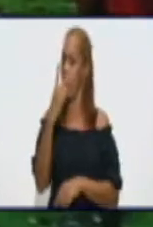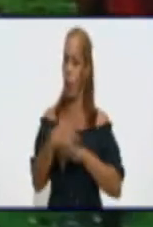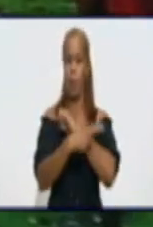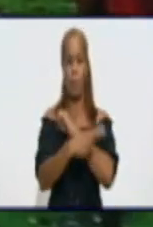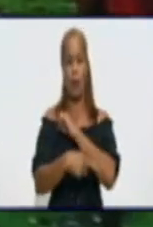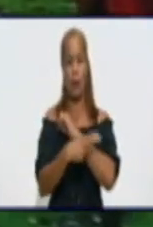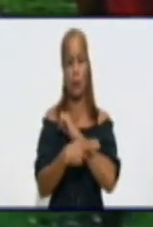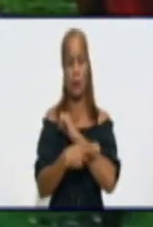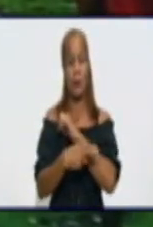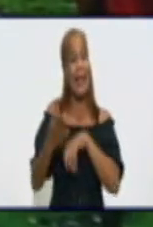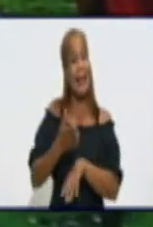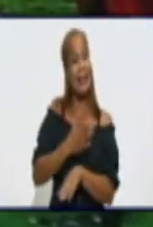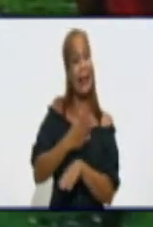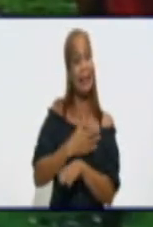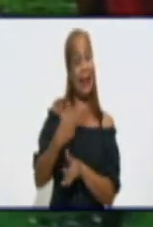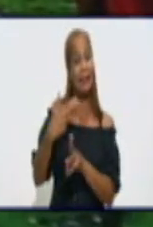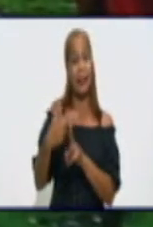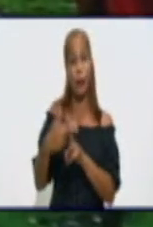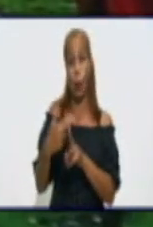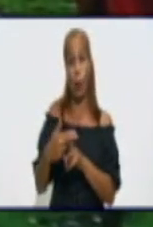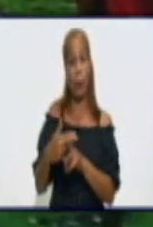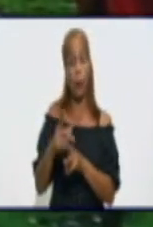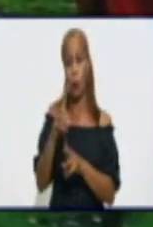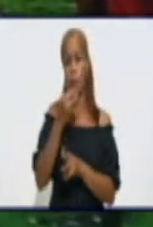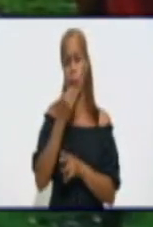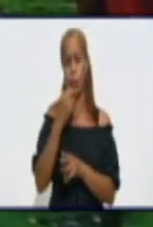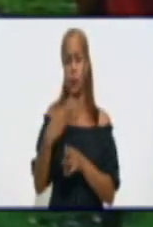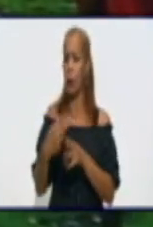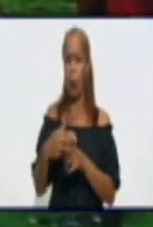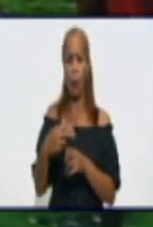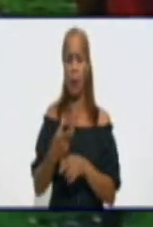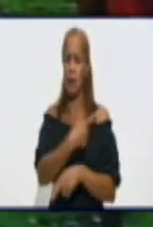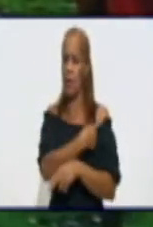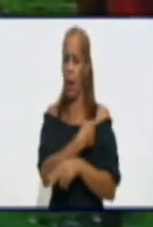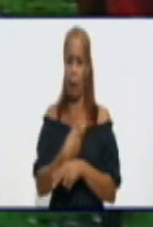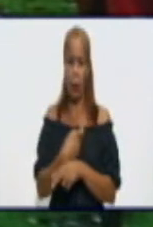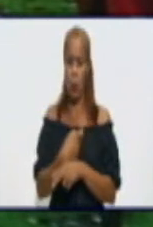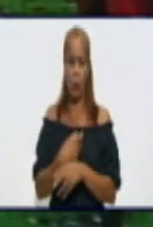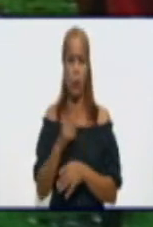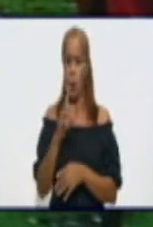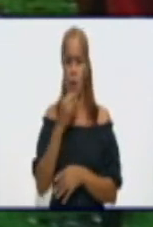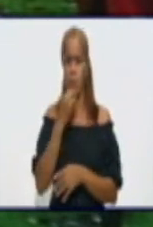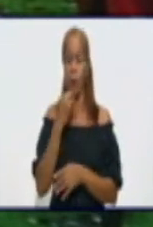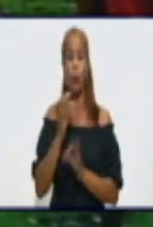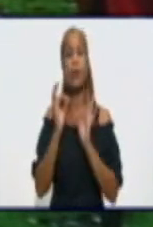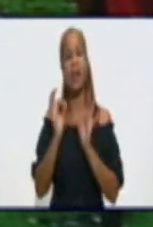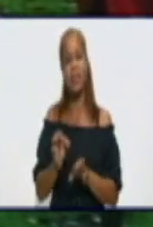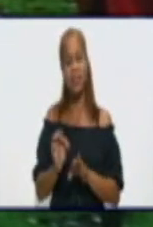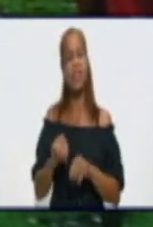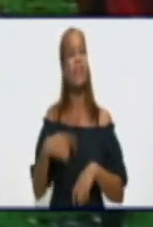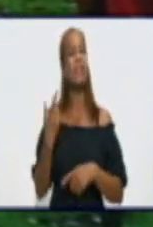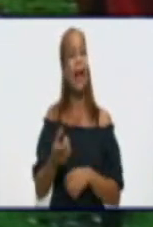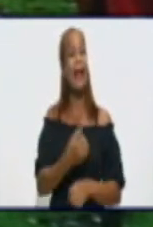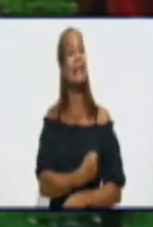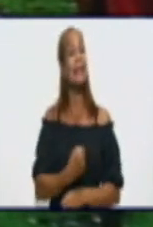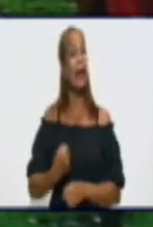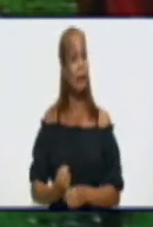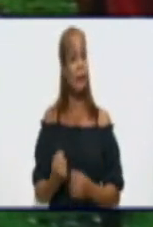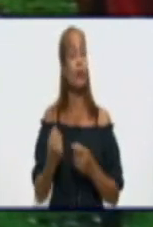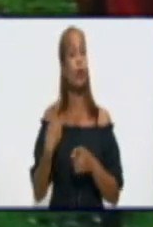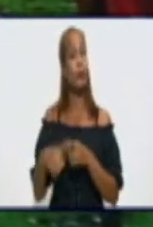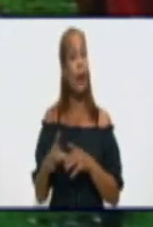vacuna, sea Soberana 0102, sea Dala, sea Mambisa, está el empeño de muchísimos nombres,